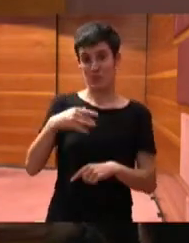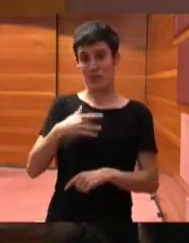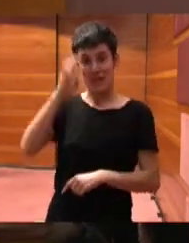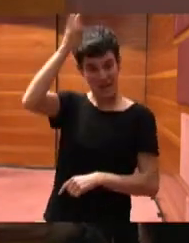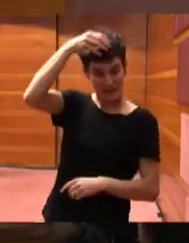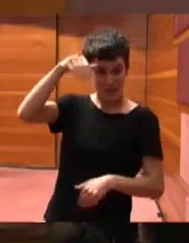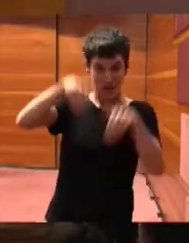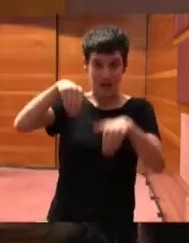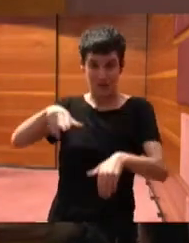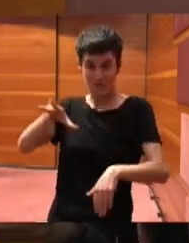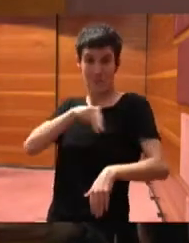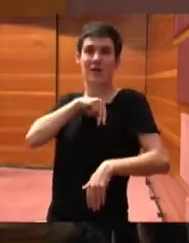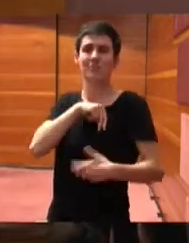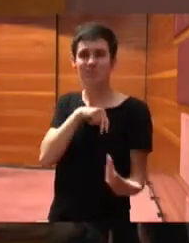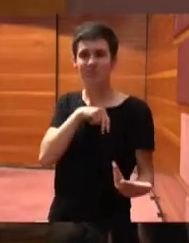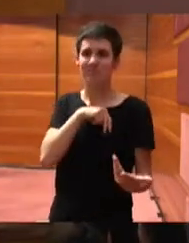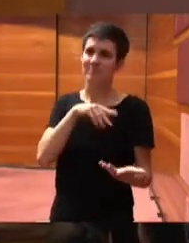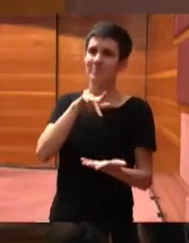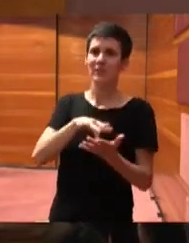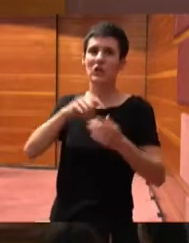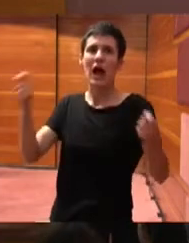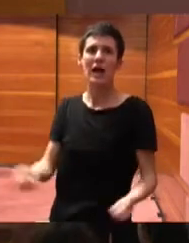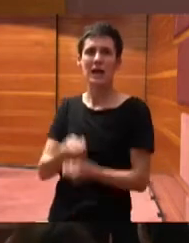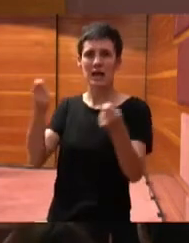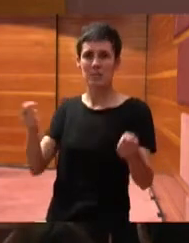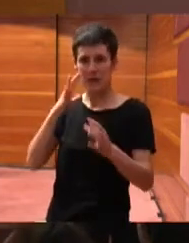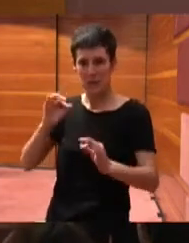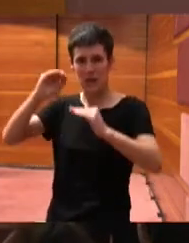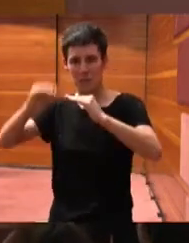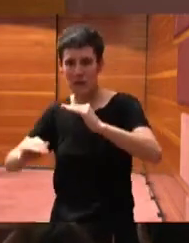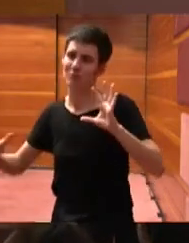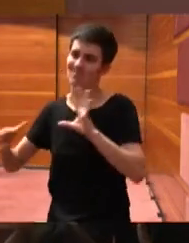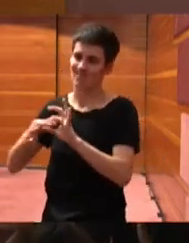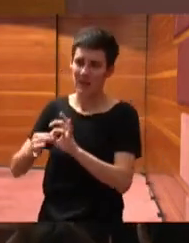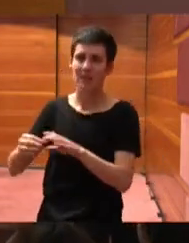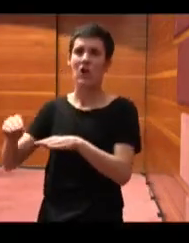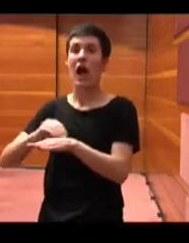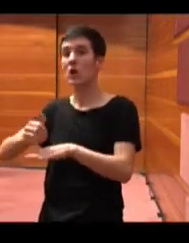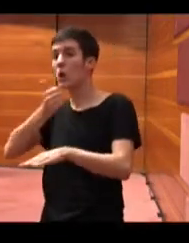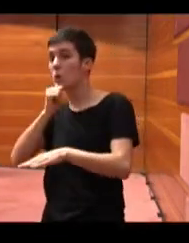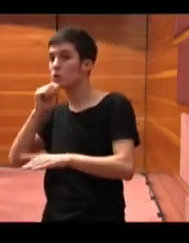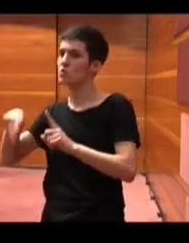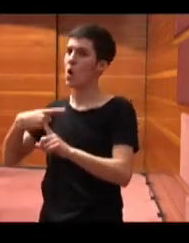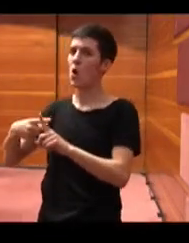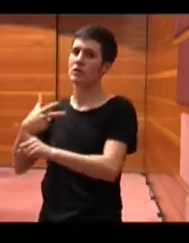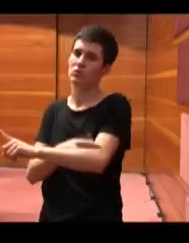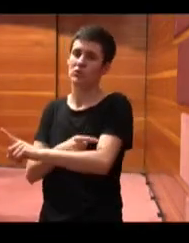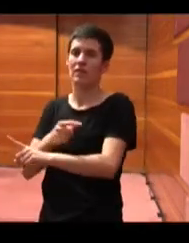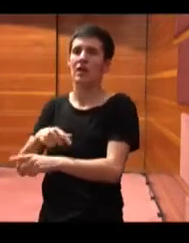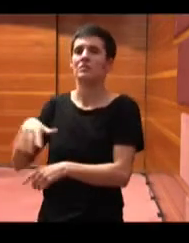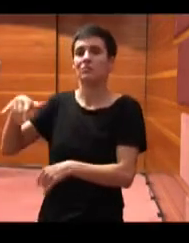elecciones, tenían la campaña de reducción de riesgos asociados al consumo de alcohol y otras sustancias en las fiestas de